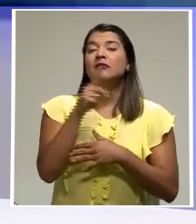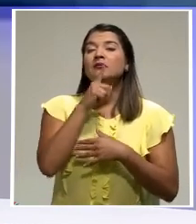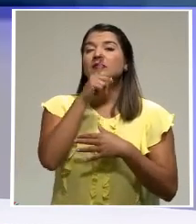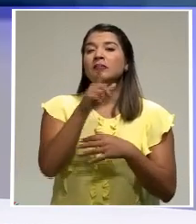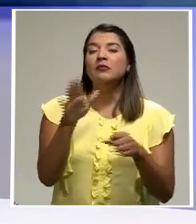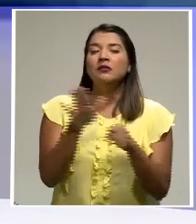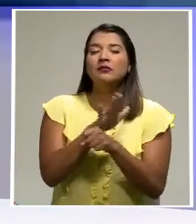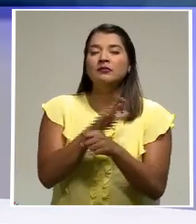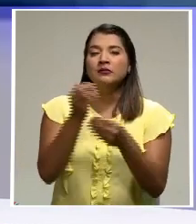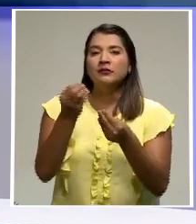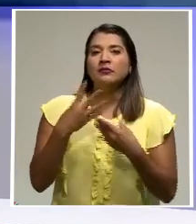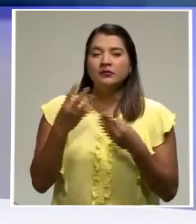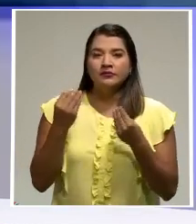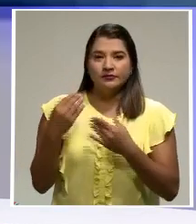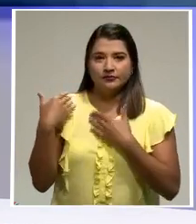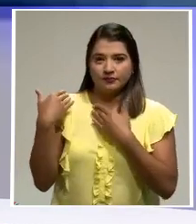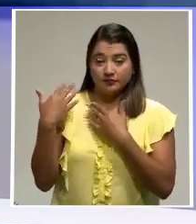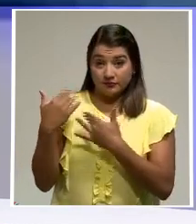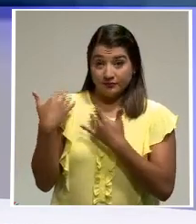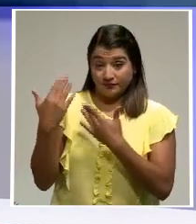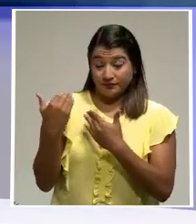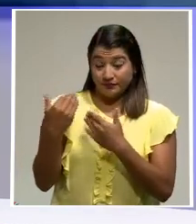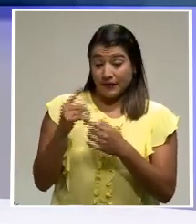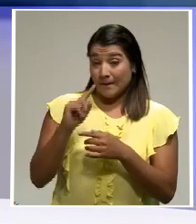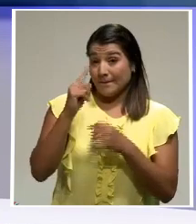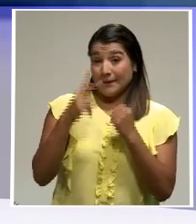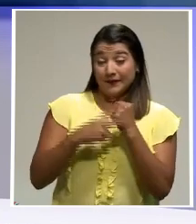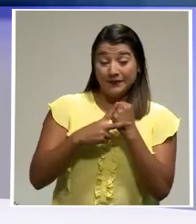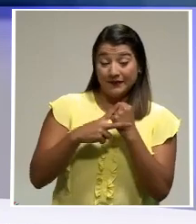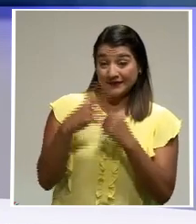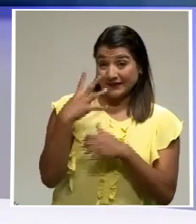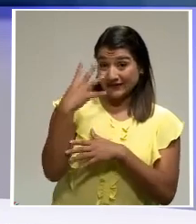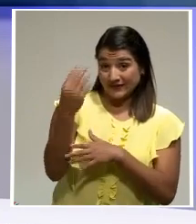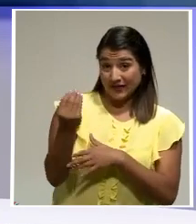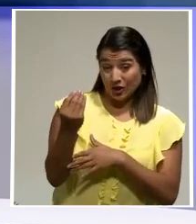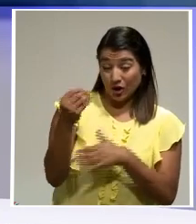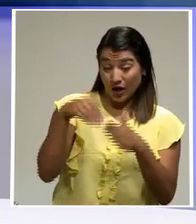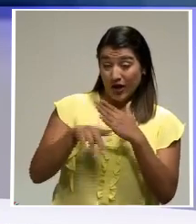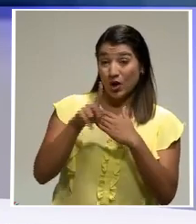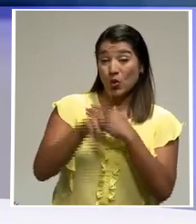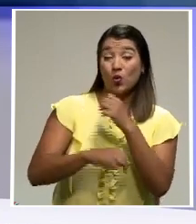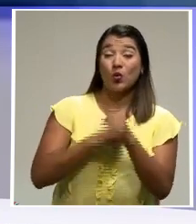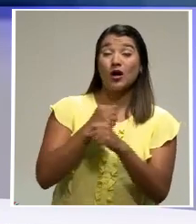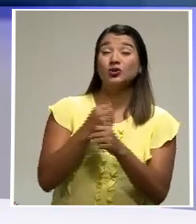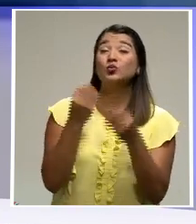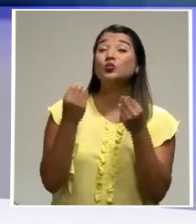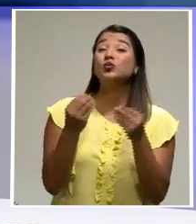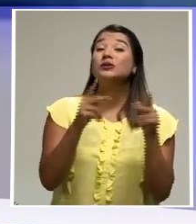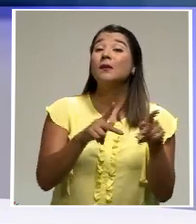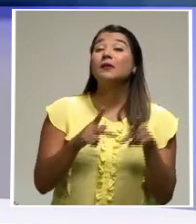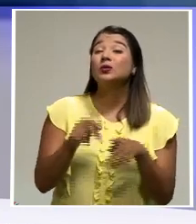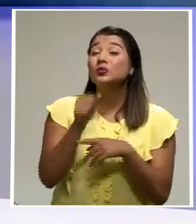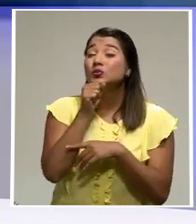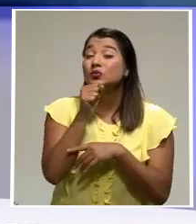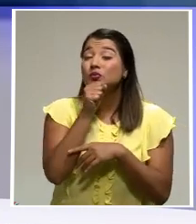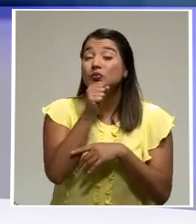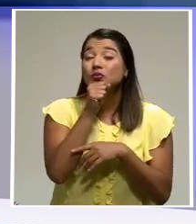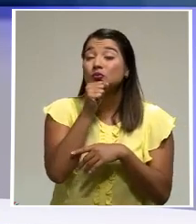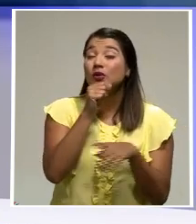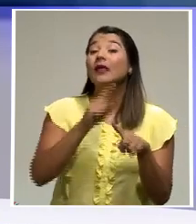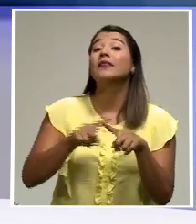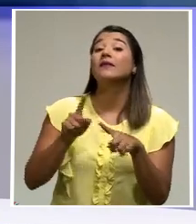completamente esperanzadora. En su primera salida en un año, un centenar de ancianos de varias